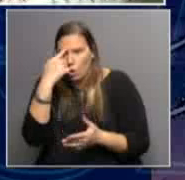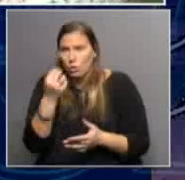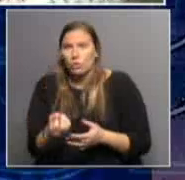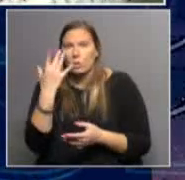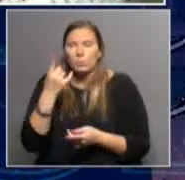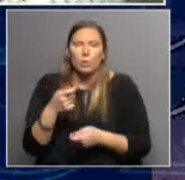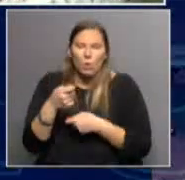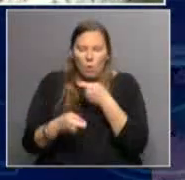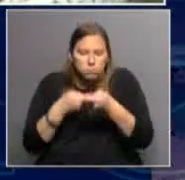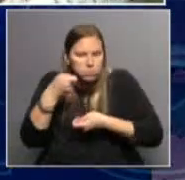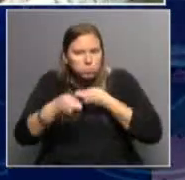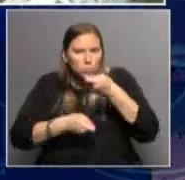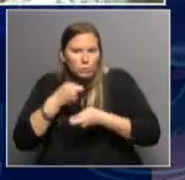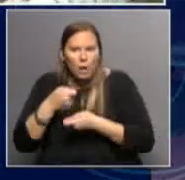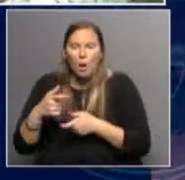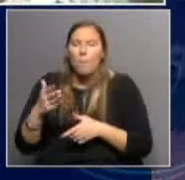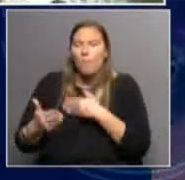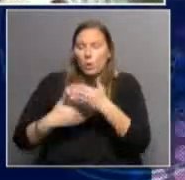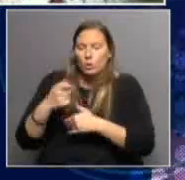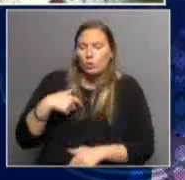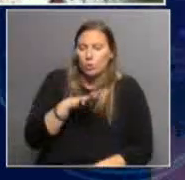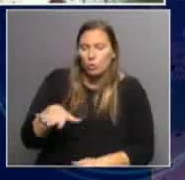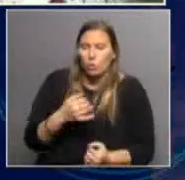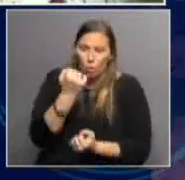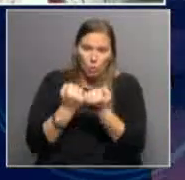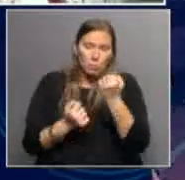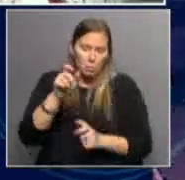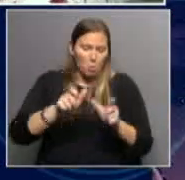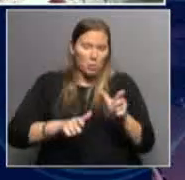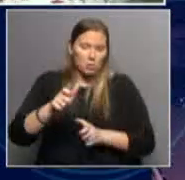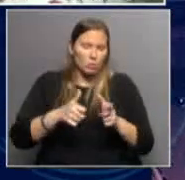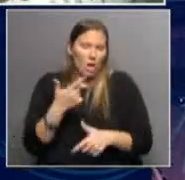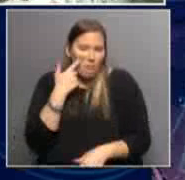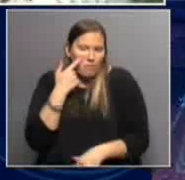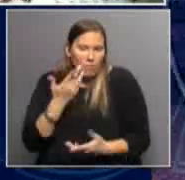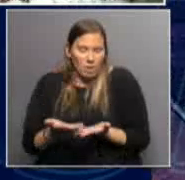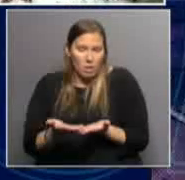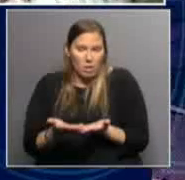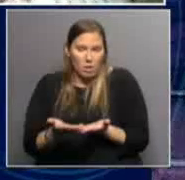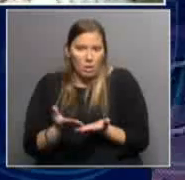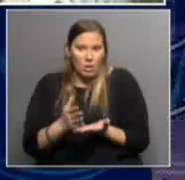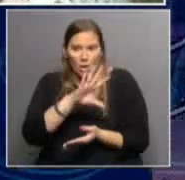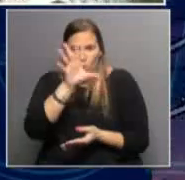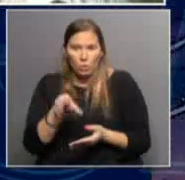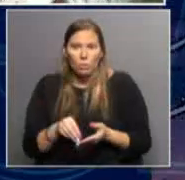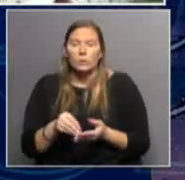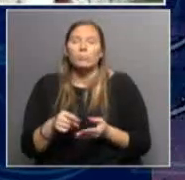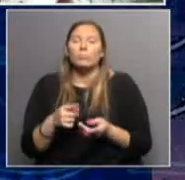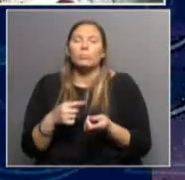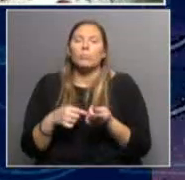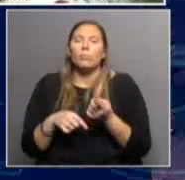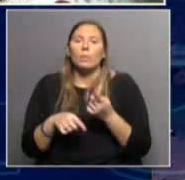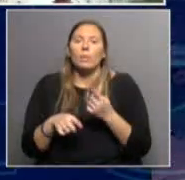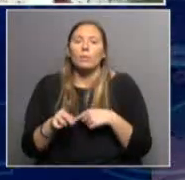también de los procesos socioeconómicos que vivía la población afroamericana en todo el continente. Entonces, el